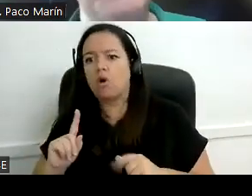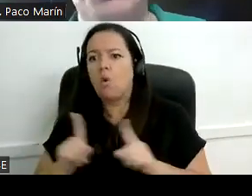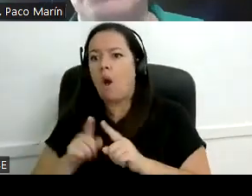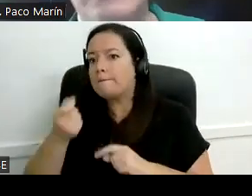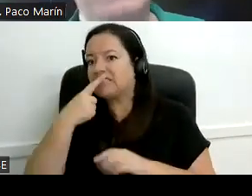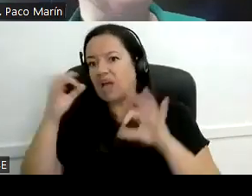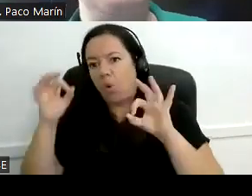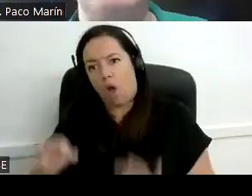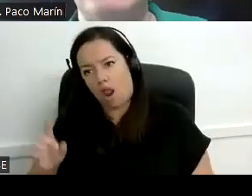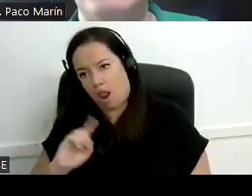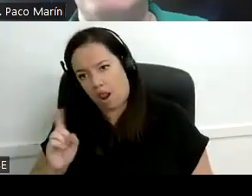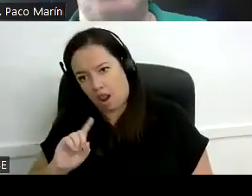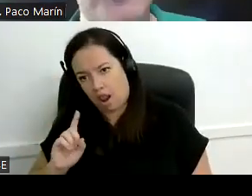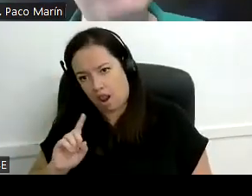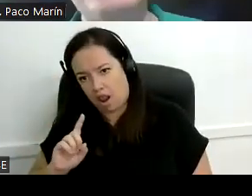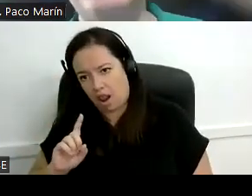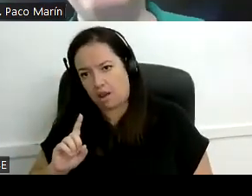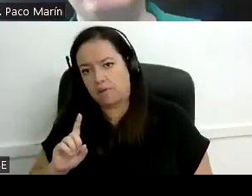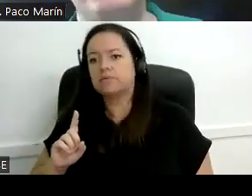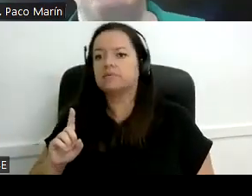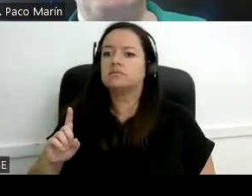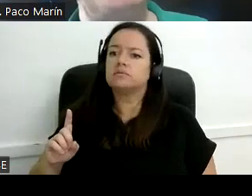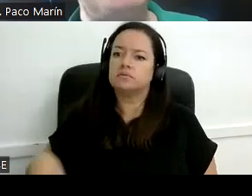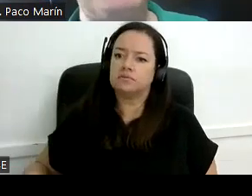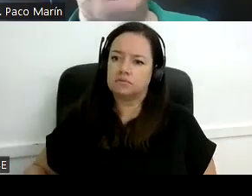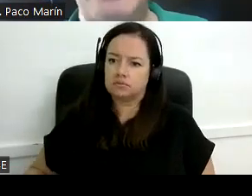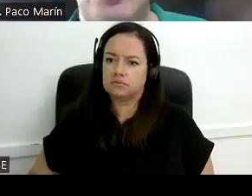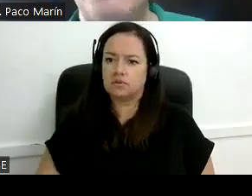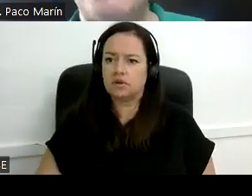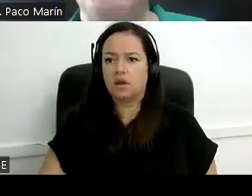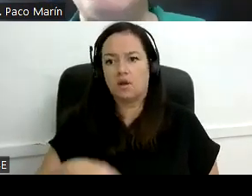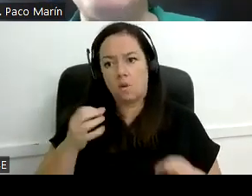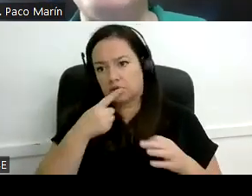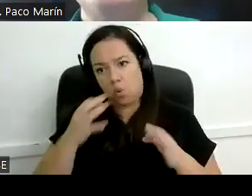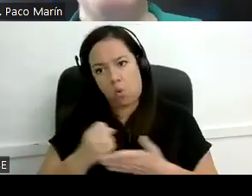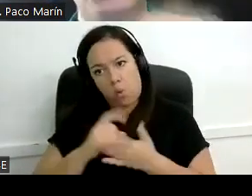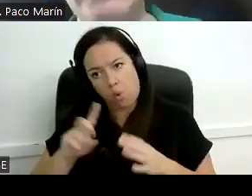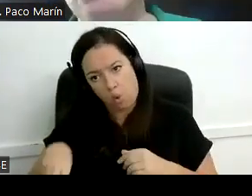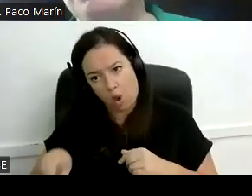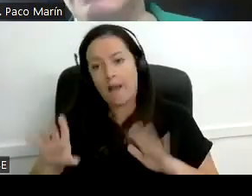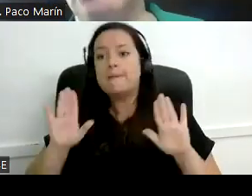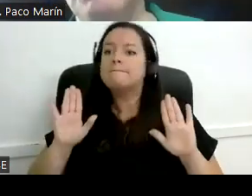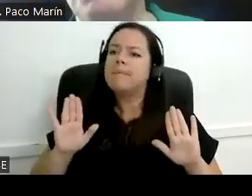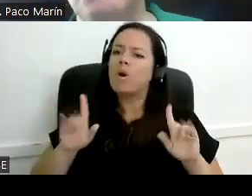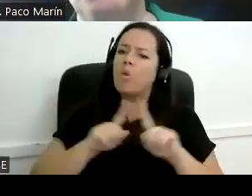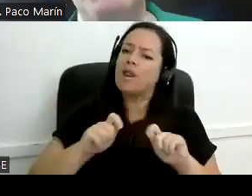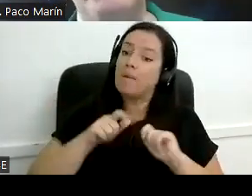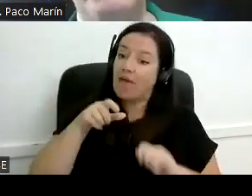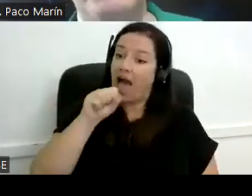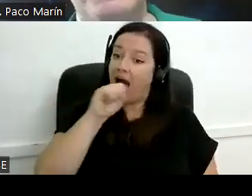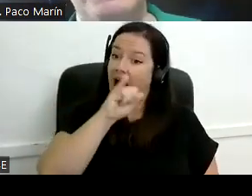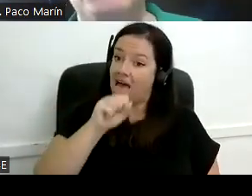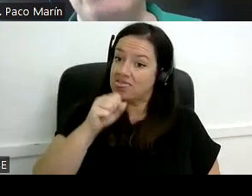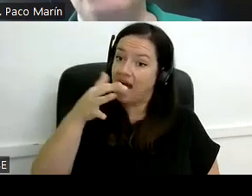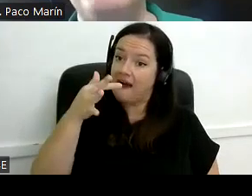tiene la paroxetina, la fluoxetina, el citalopram que comentábamos antes, pero sí que es un producto que